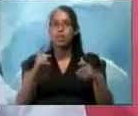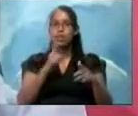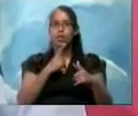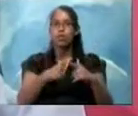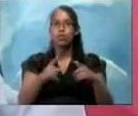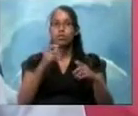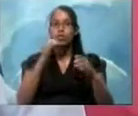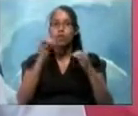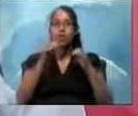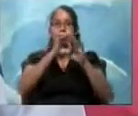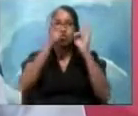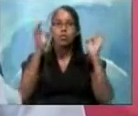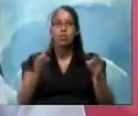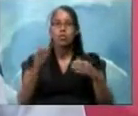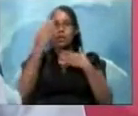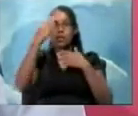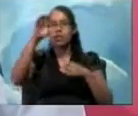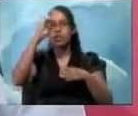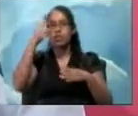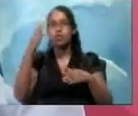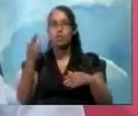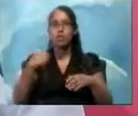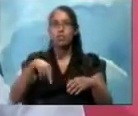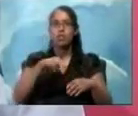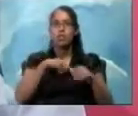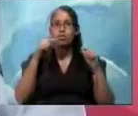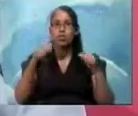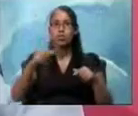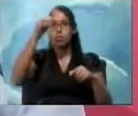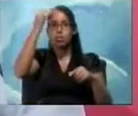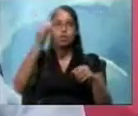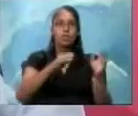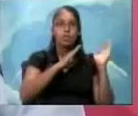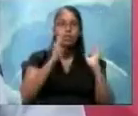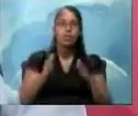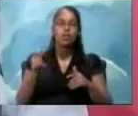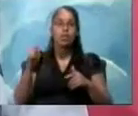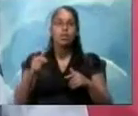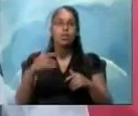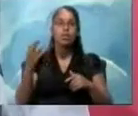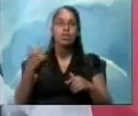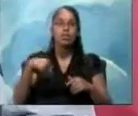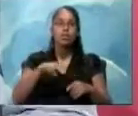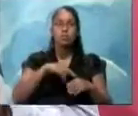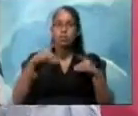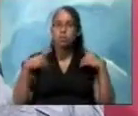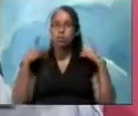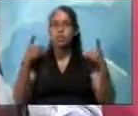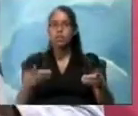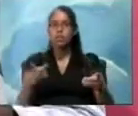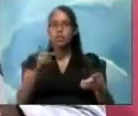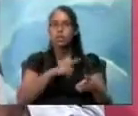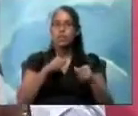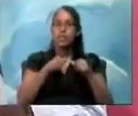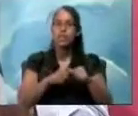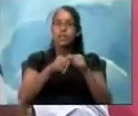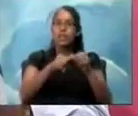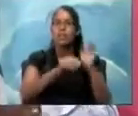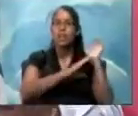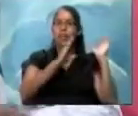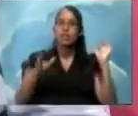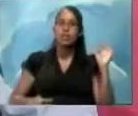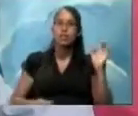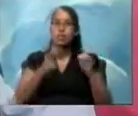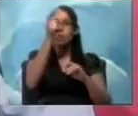forma. Gracias a Dios que nosotros hoy como creyentes, hoy que nosotros hemos tomado una decisión de seguir a Cristo, tomar la